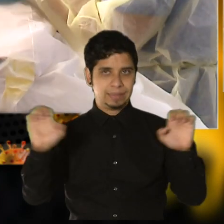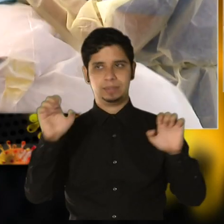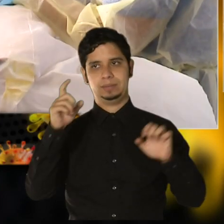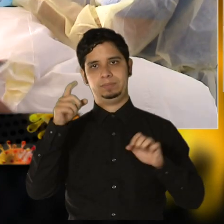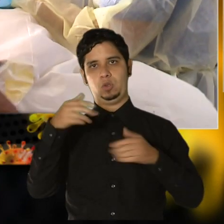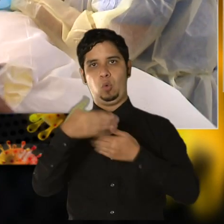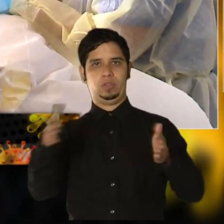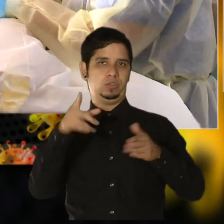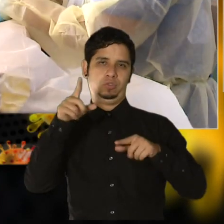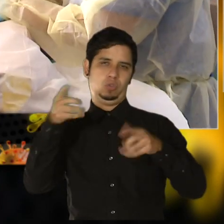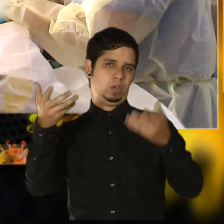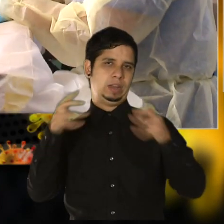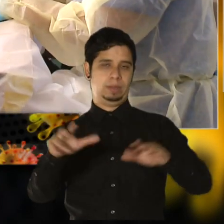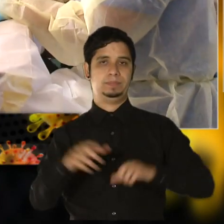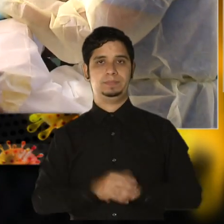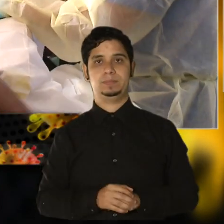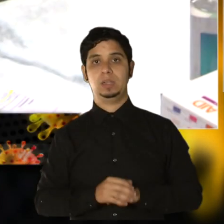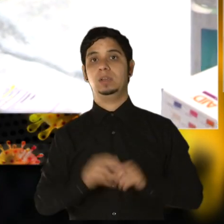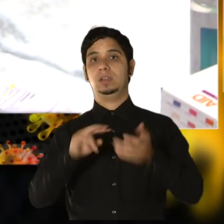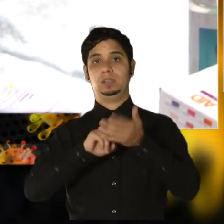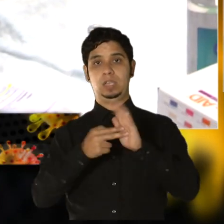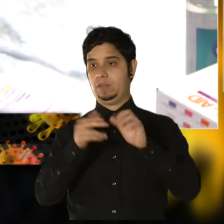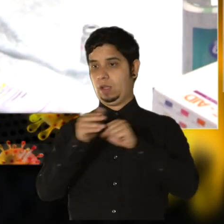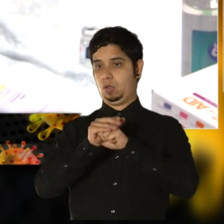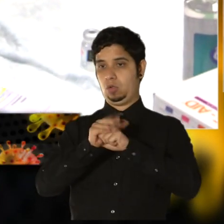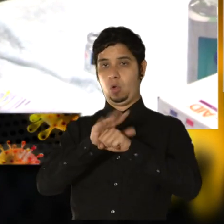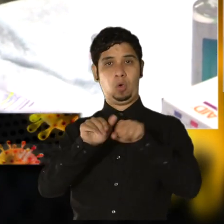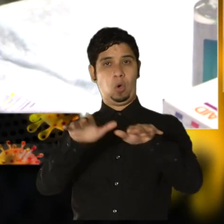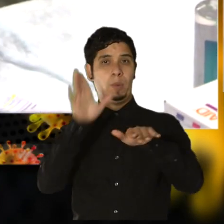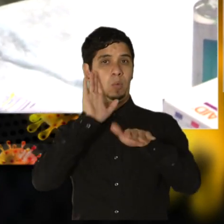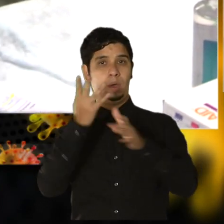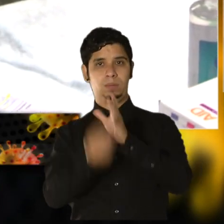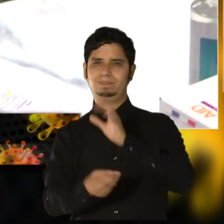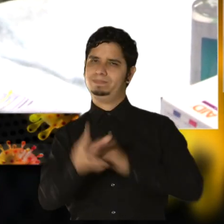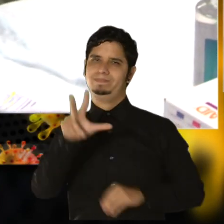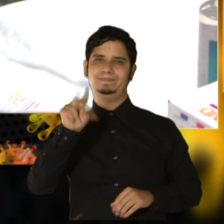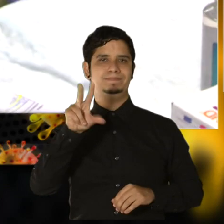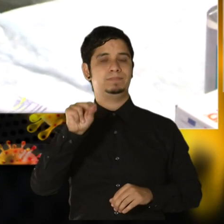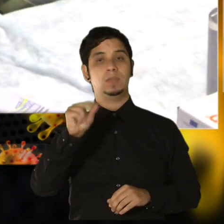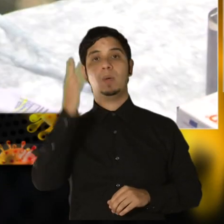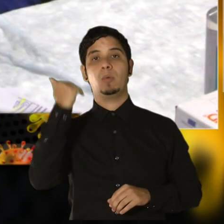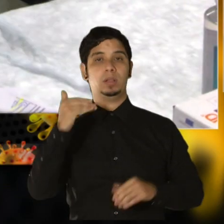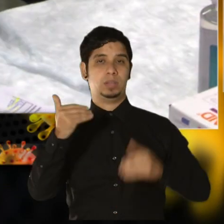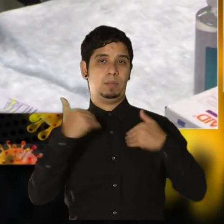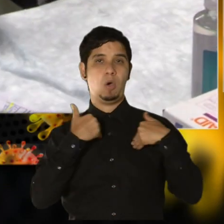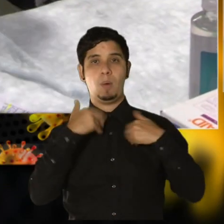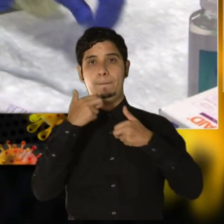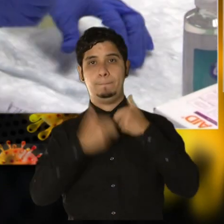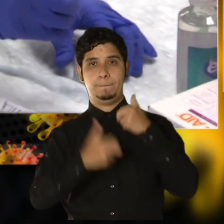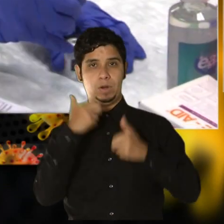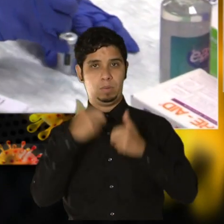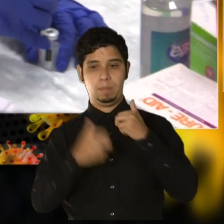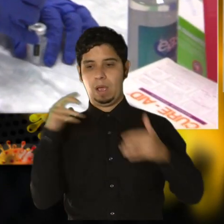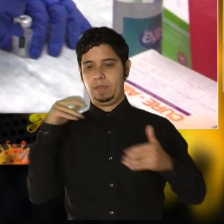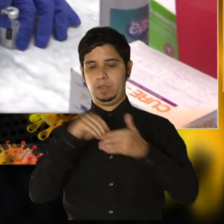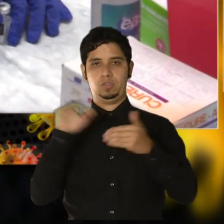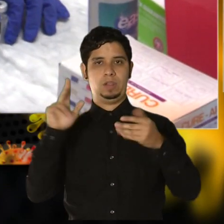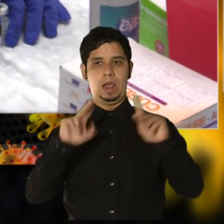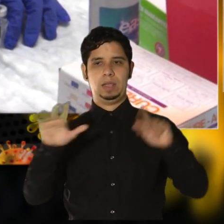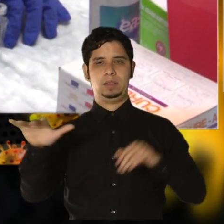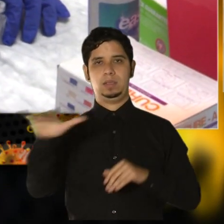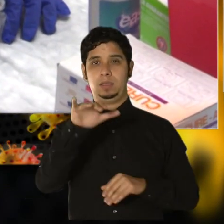COVID no se va a ir. No se va a ir por más que nos vacunemos, por más que hagamos, porque hay un problema dentro de la ciudadanía.